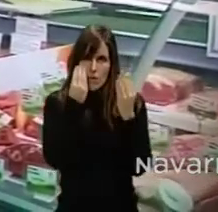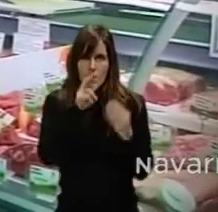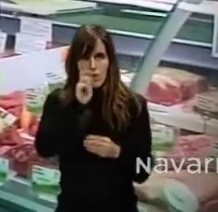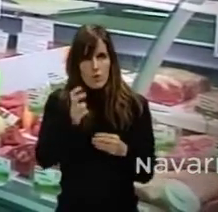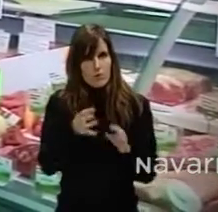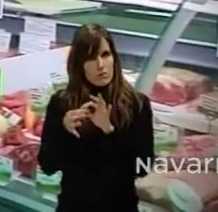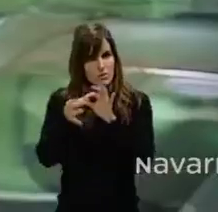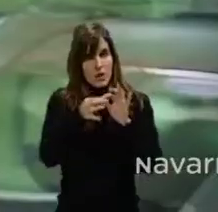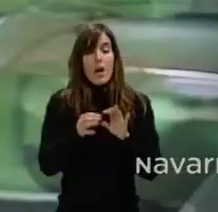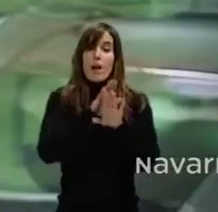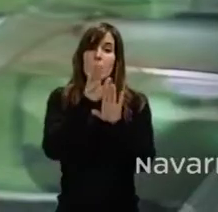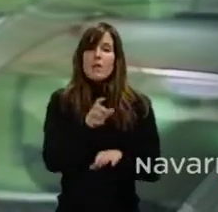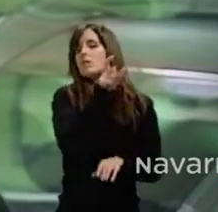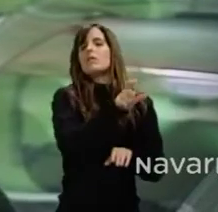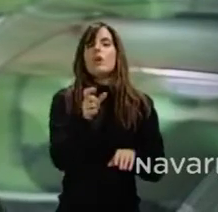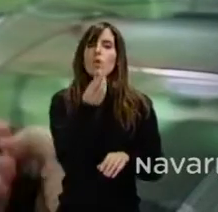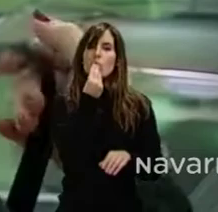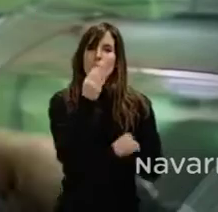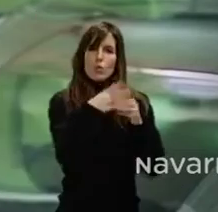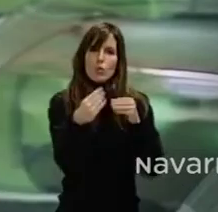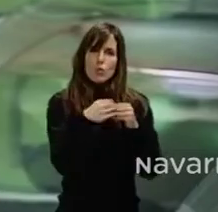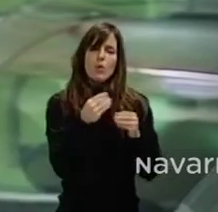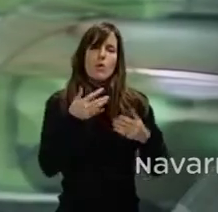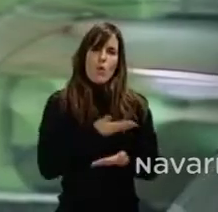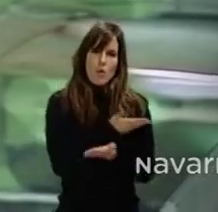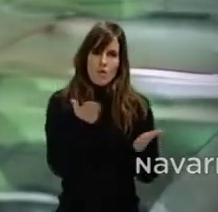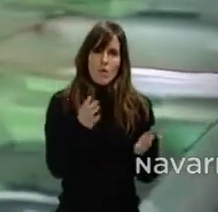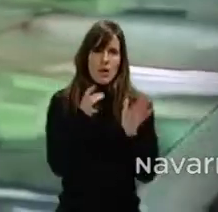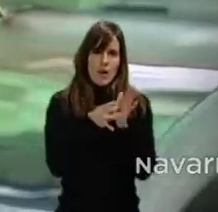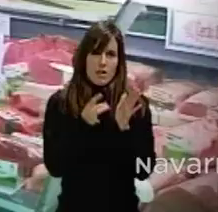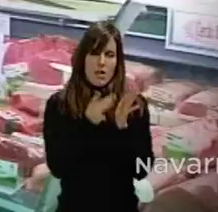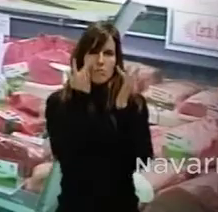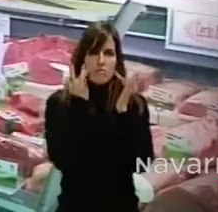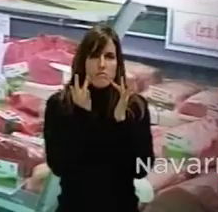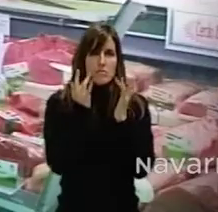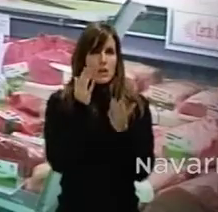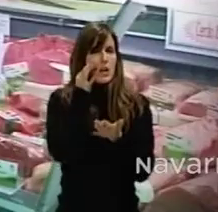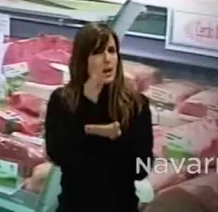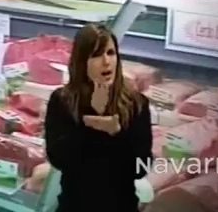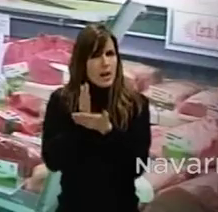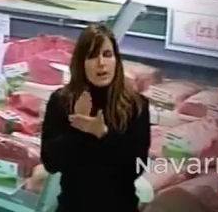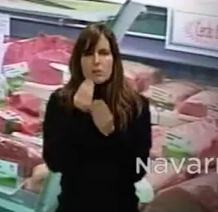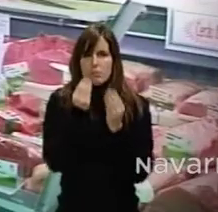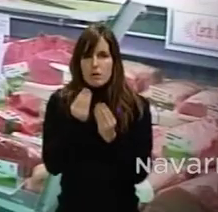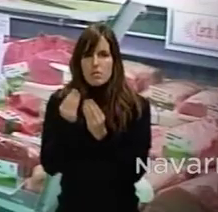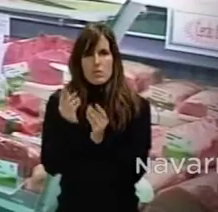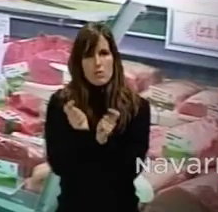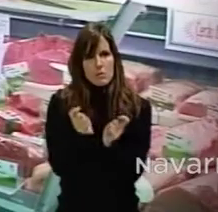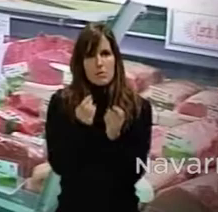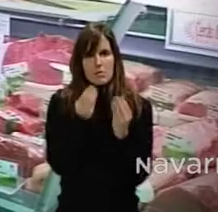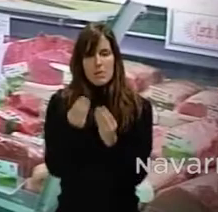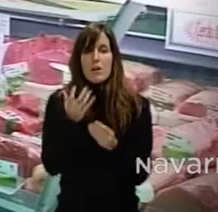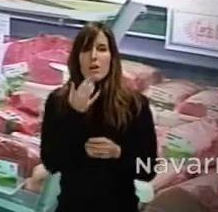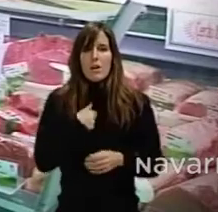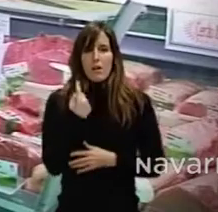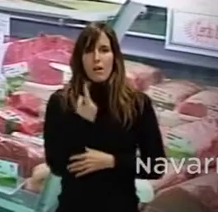consumidor por supuesto una confianza de calidad de higiene y saber tratar el producto que es la carne. Yo creo que quedarte aislado en